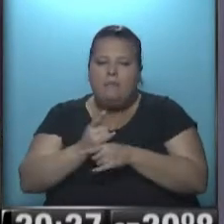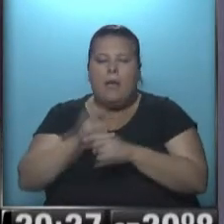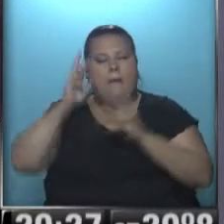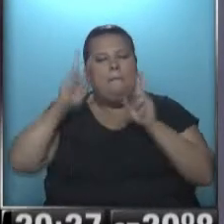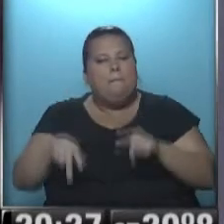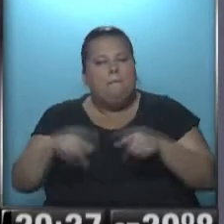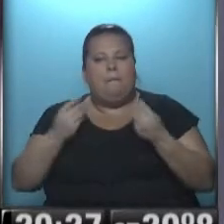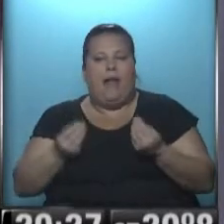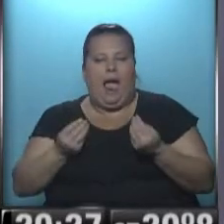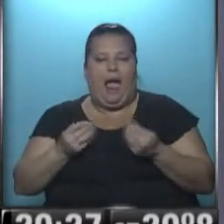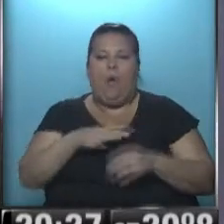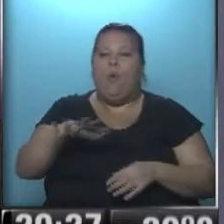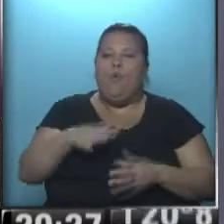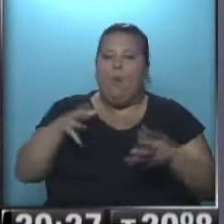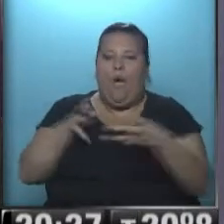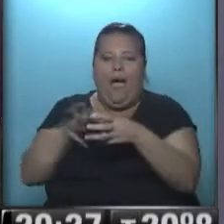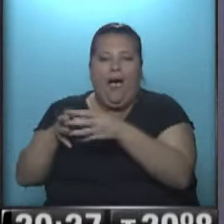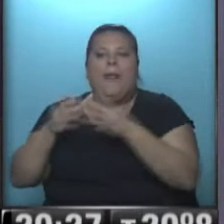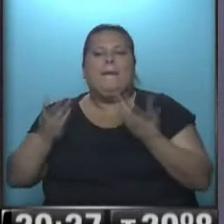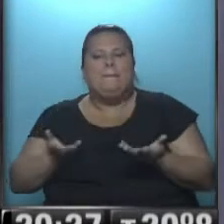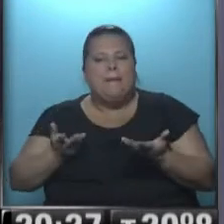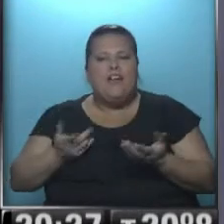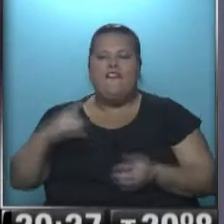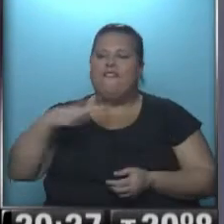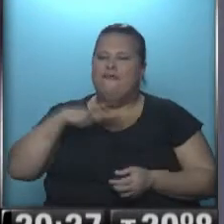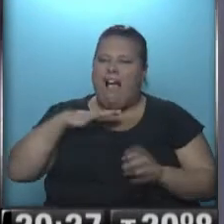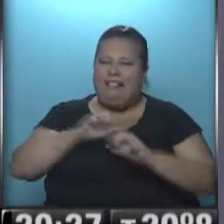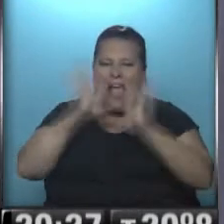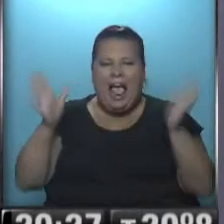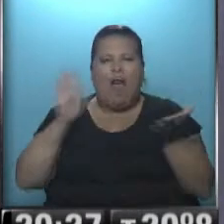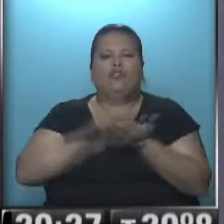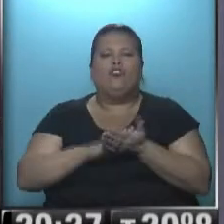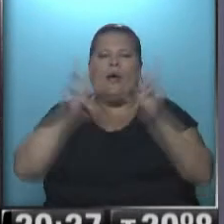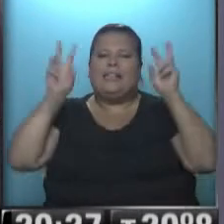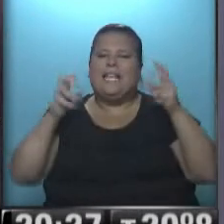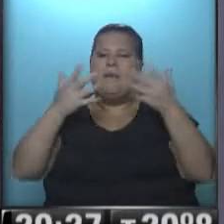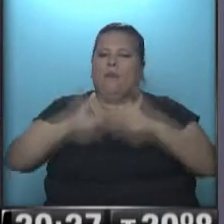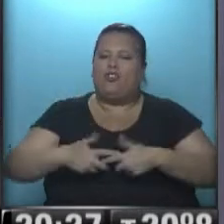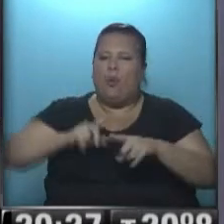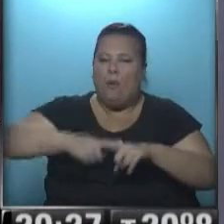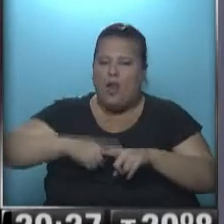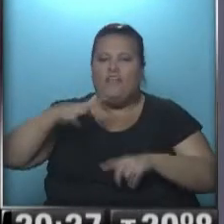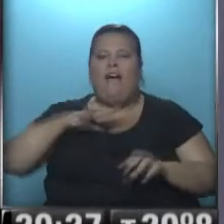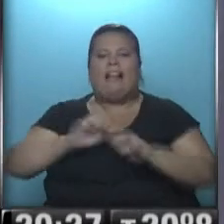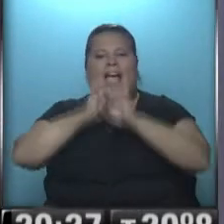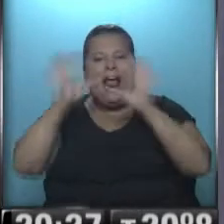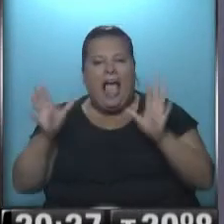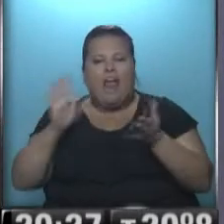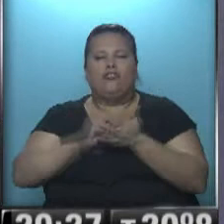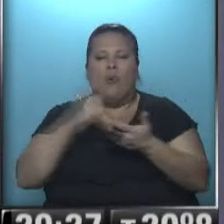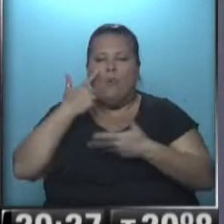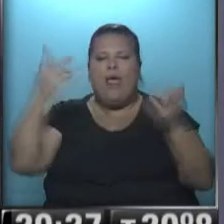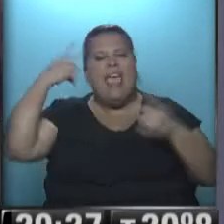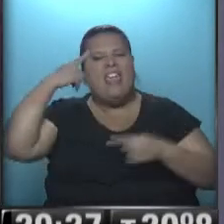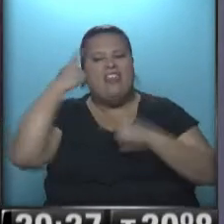articular espacios, pero sin claridad respecto a proyectos políticos, sin claridad respecto a la exposición de